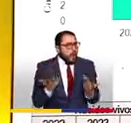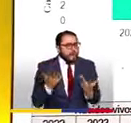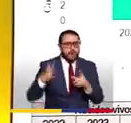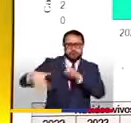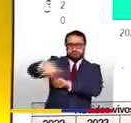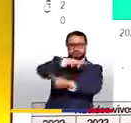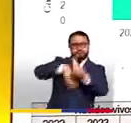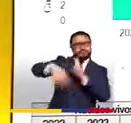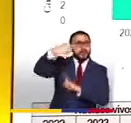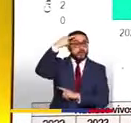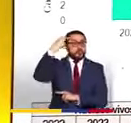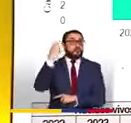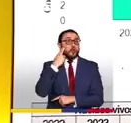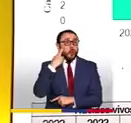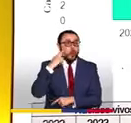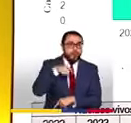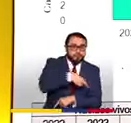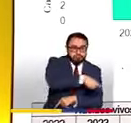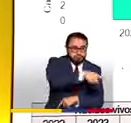Chocó bajó